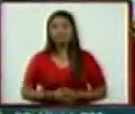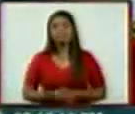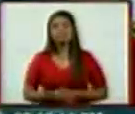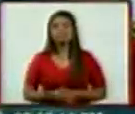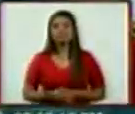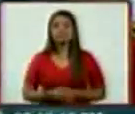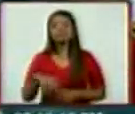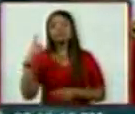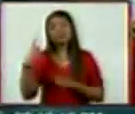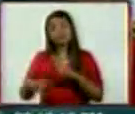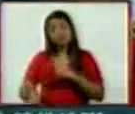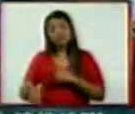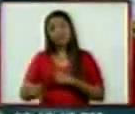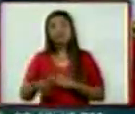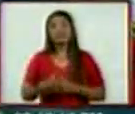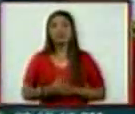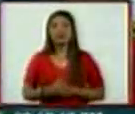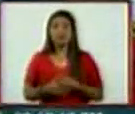otros temas de seguridad